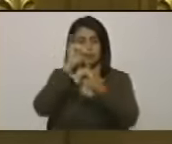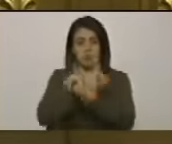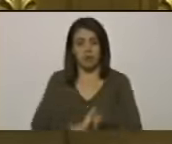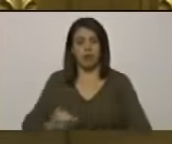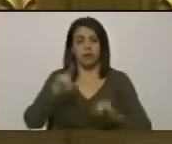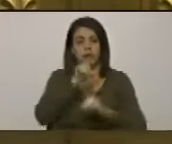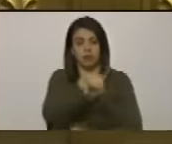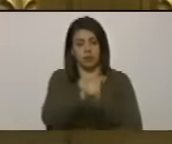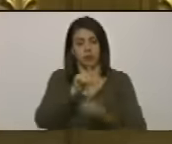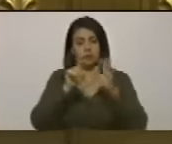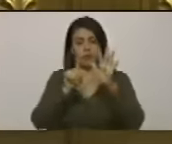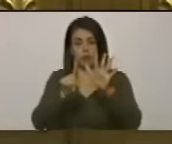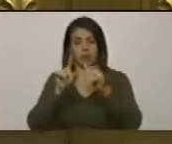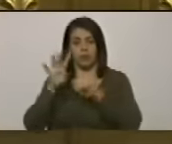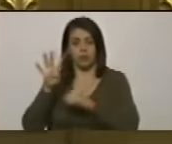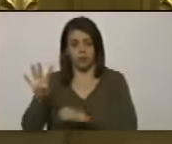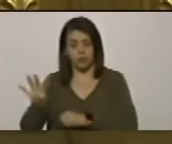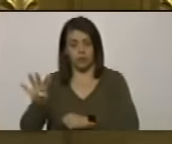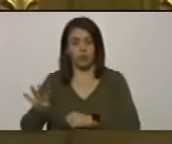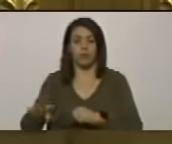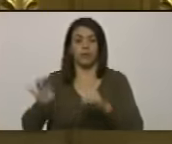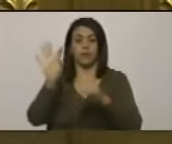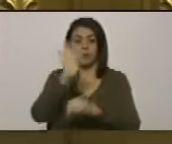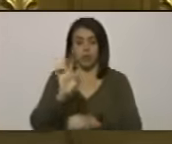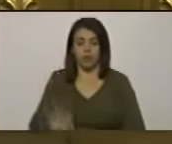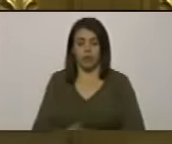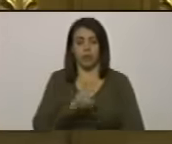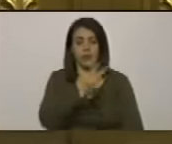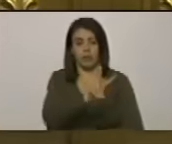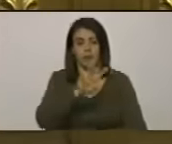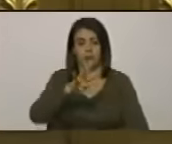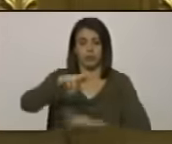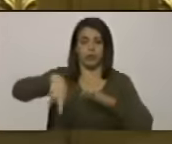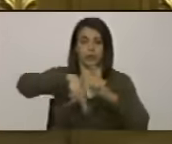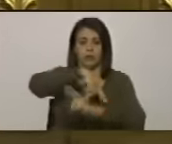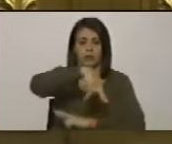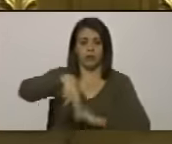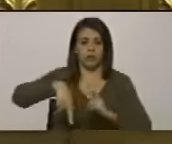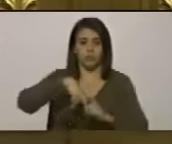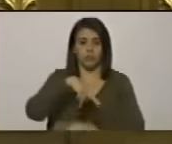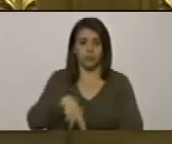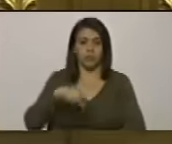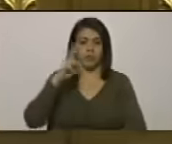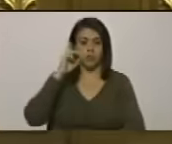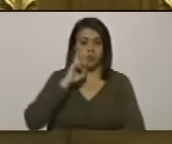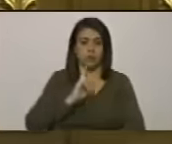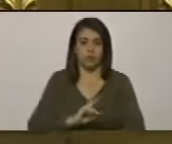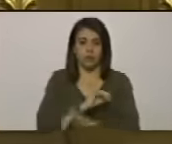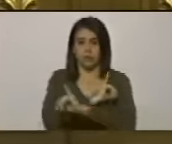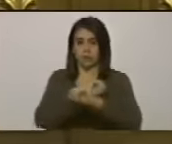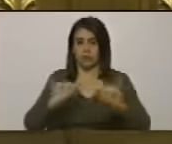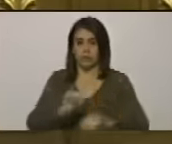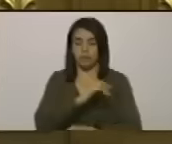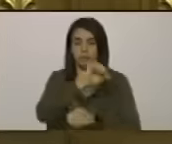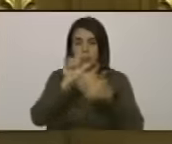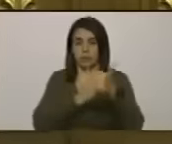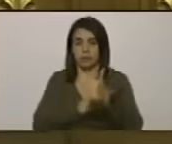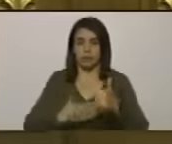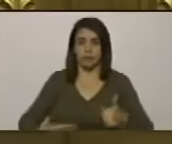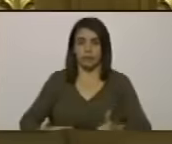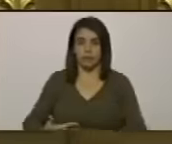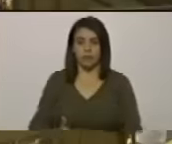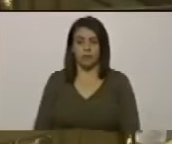independencia 164 de la federación y 24 de la revolución bolivariana es todo ciudadano